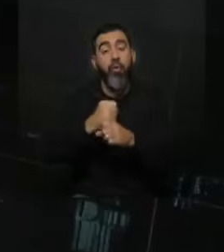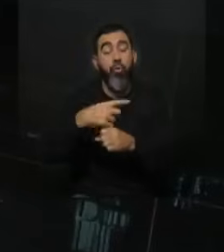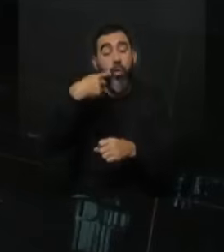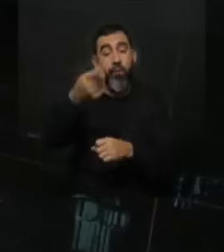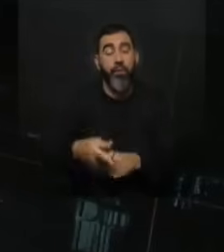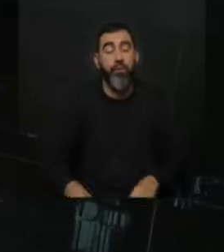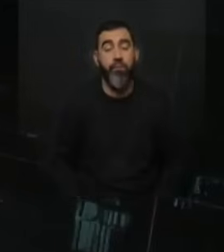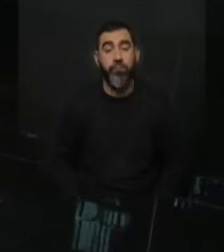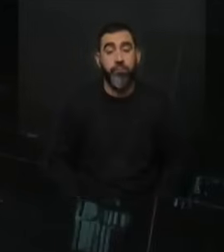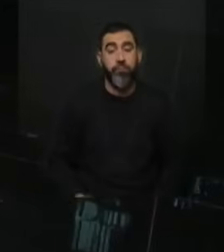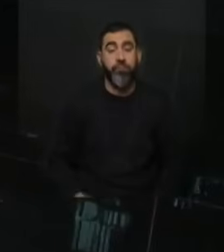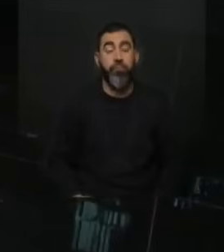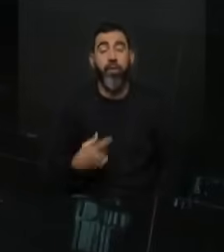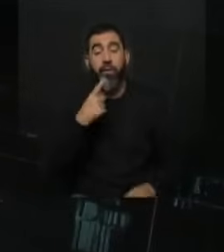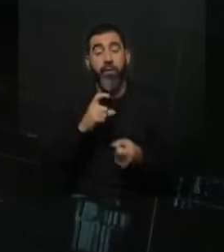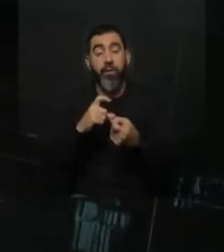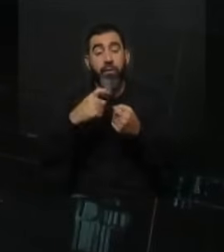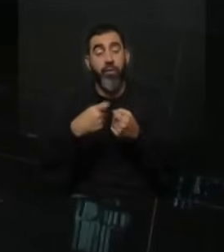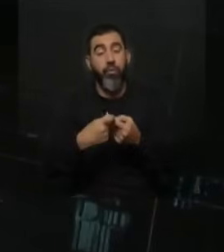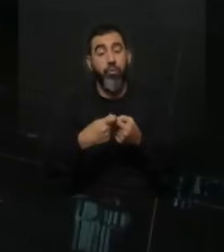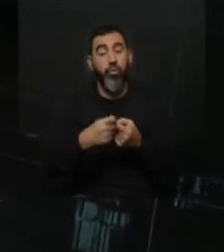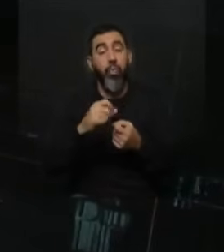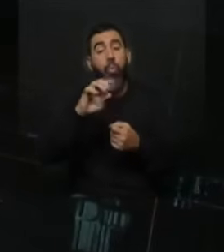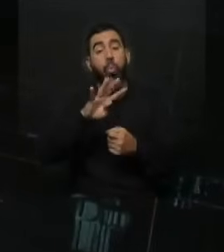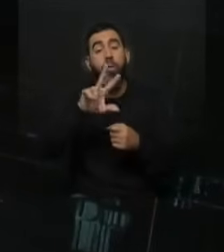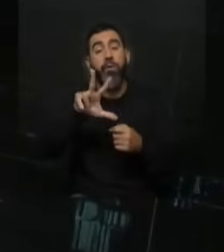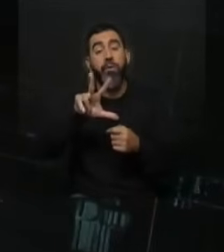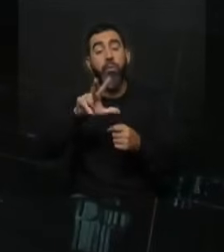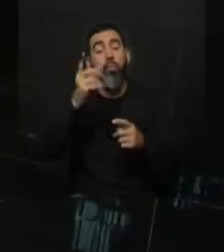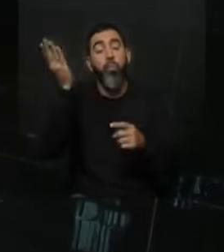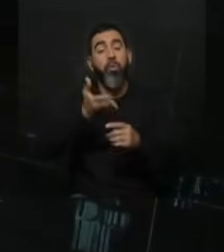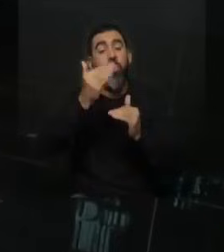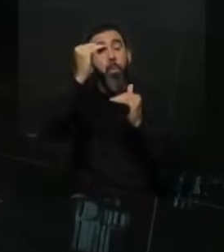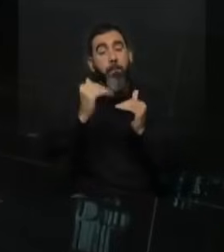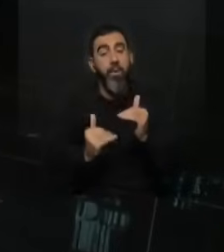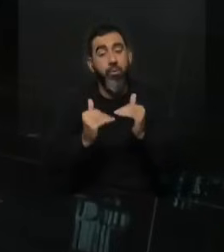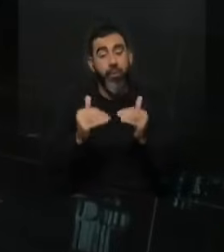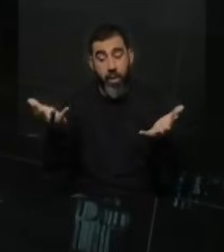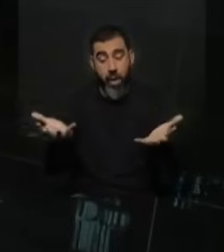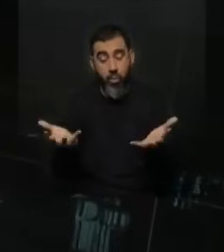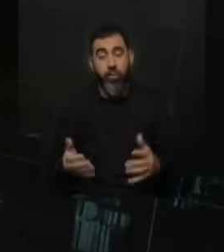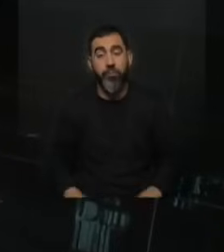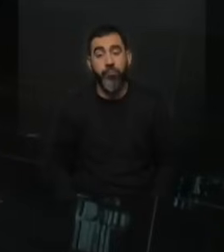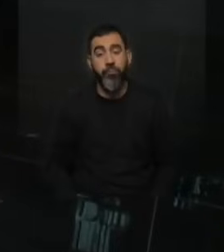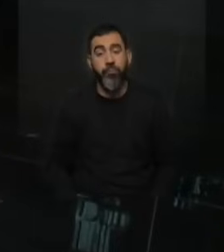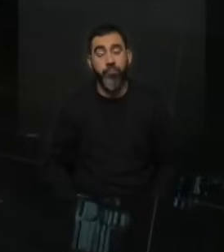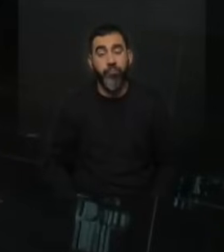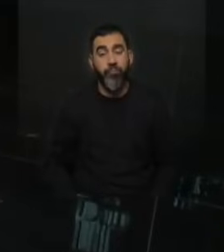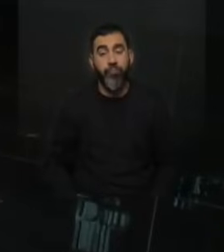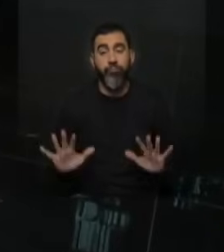2024 según el sindicato docente pasará a tener 4% menos que en la actualidad y en esta